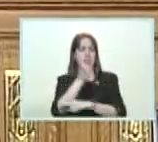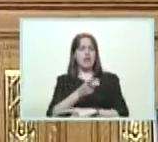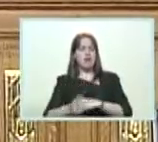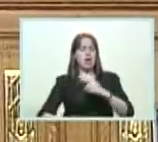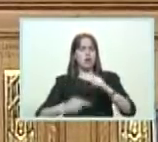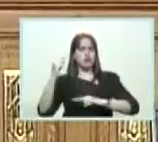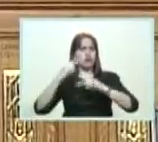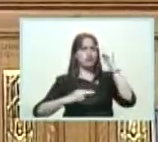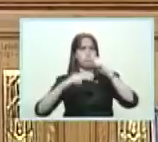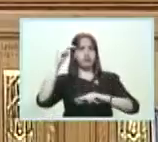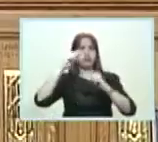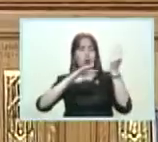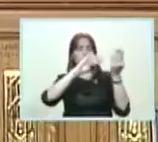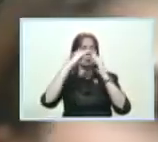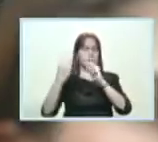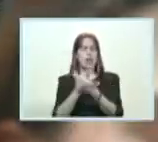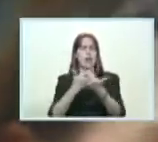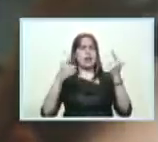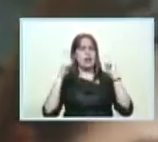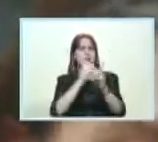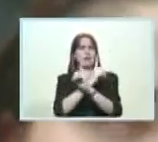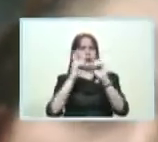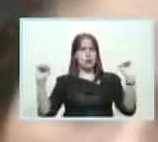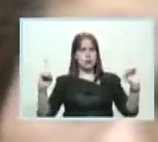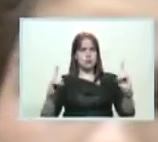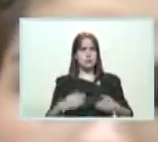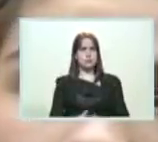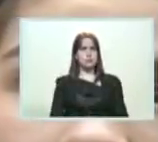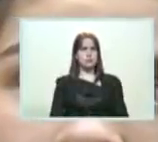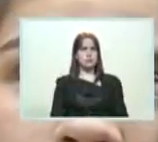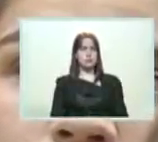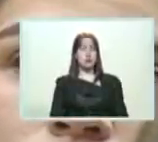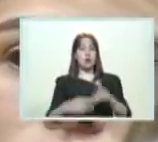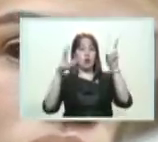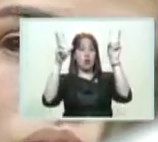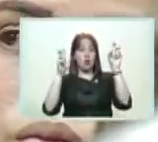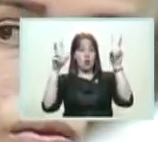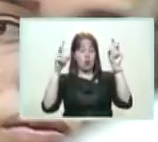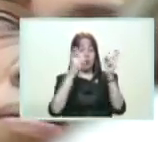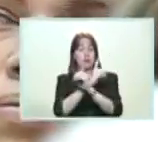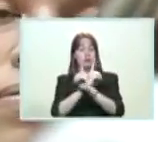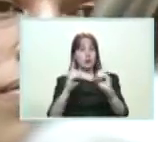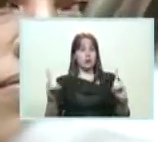Estado comunal libre, democrático. Una nueva democracia.